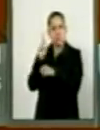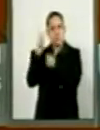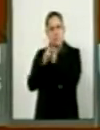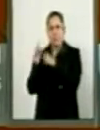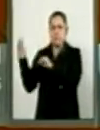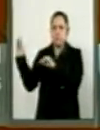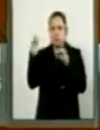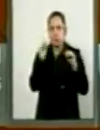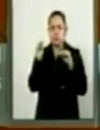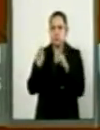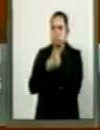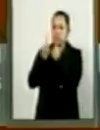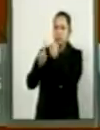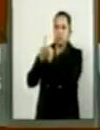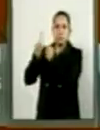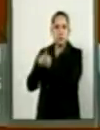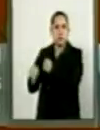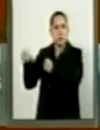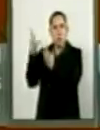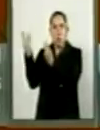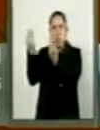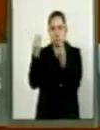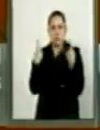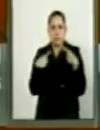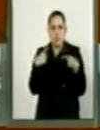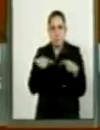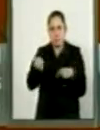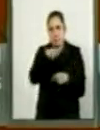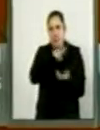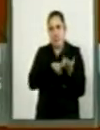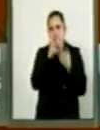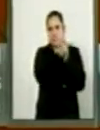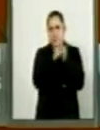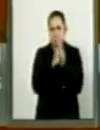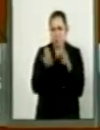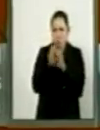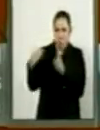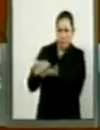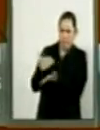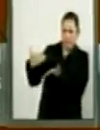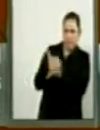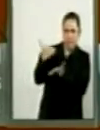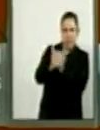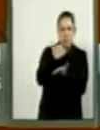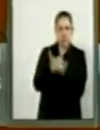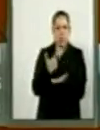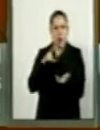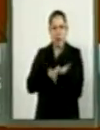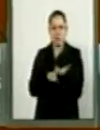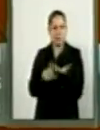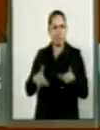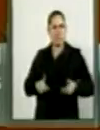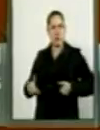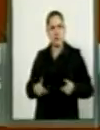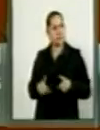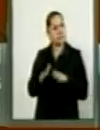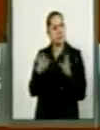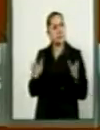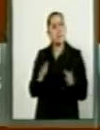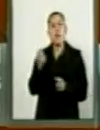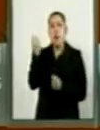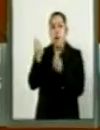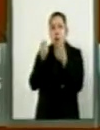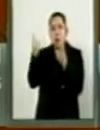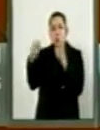uno de los más grandes desafíos para la humanidad. Despojados de velos xenófobos, encubiertos en argumentos legaloides